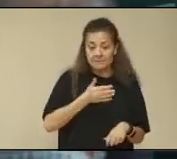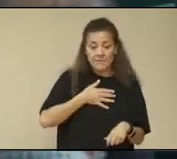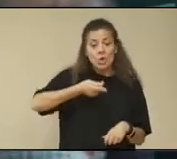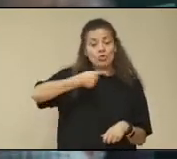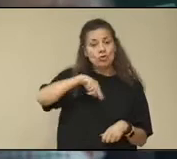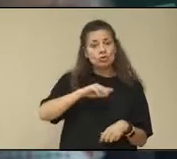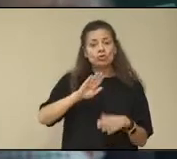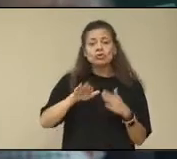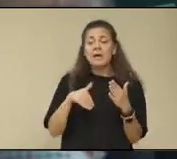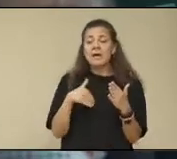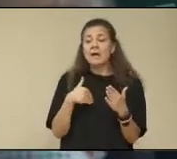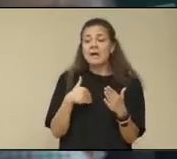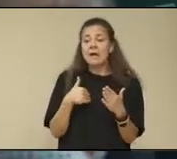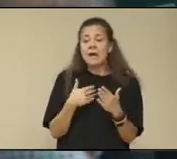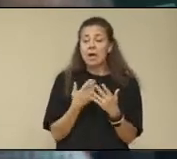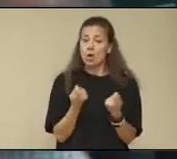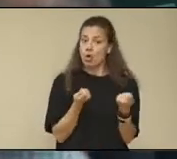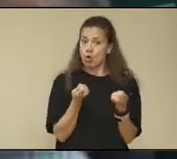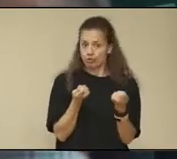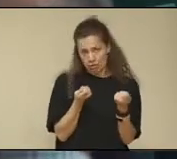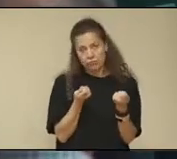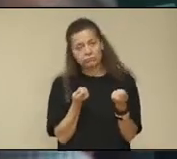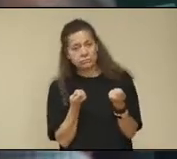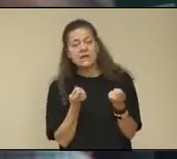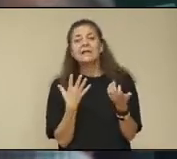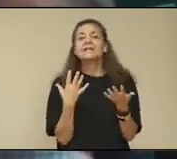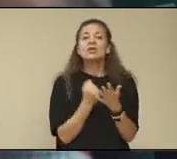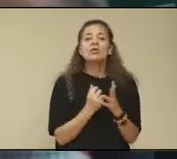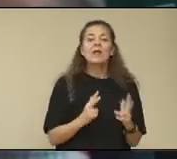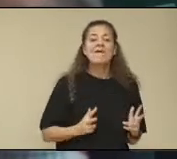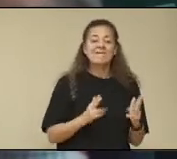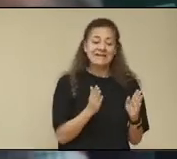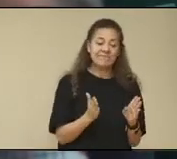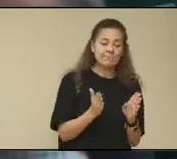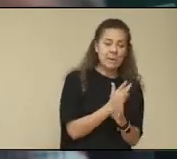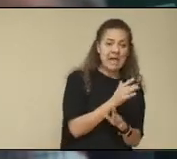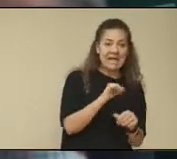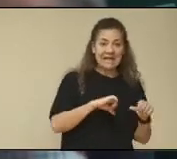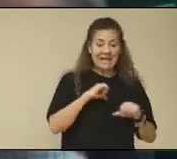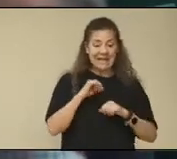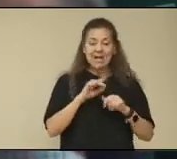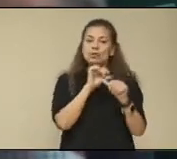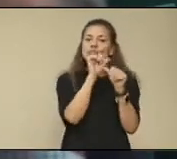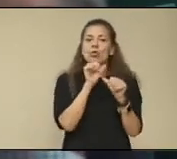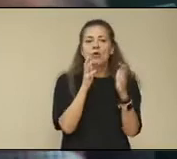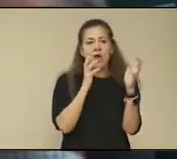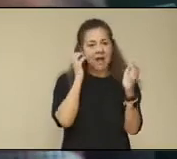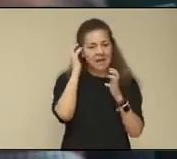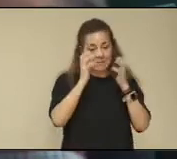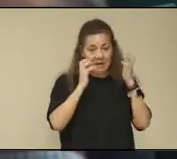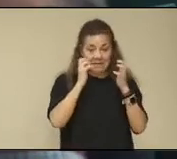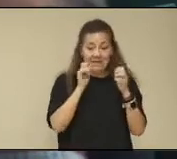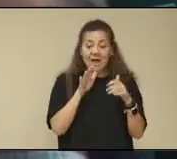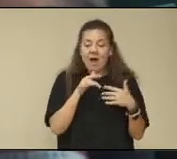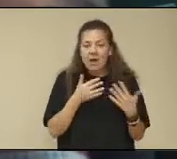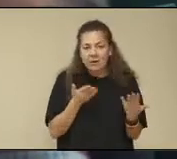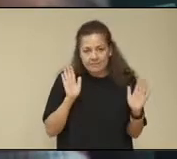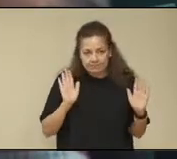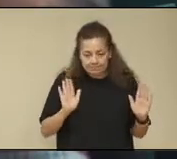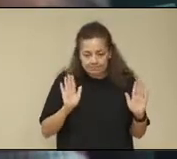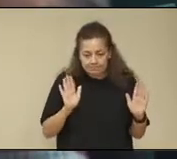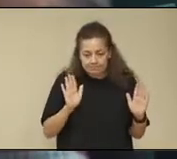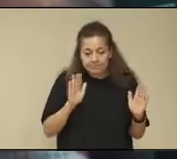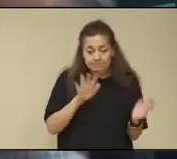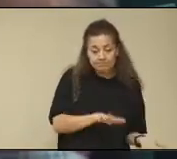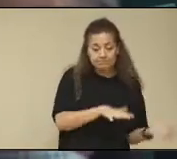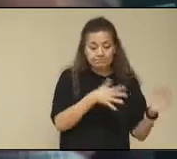tenemos control hasta cierto punto de toda la fase preclínica en los modelos animales. Ahora bien, el salto ya a la